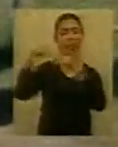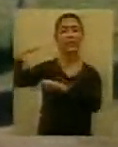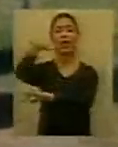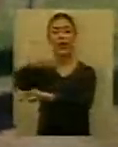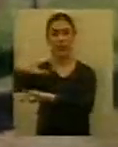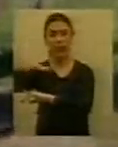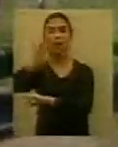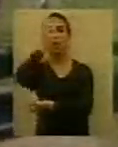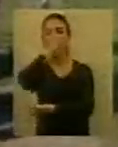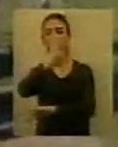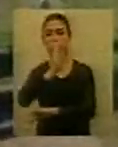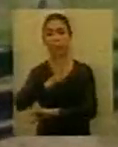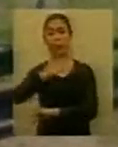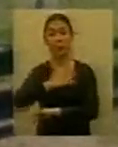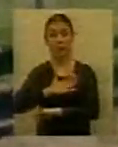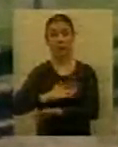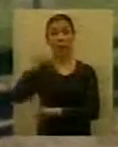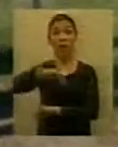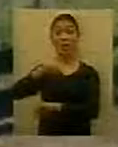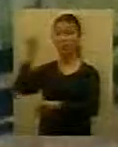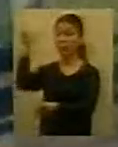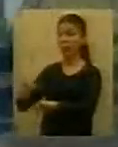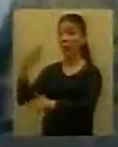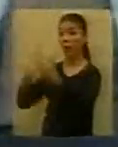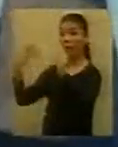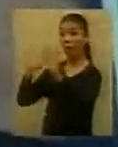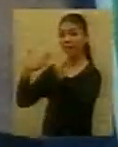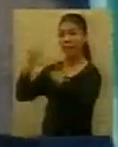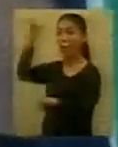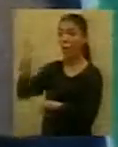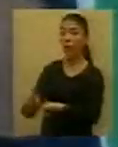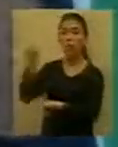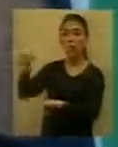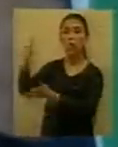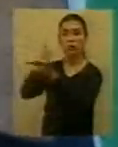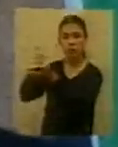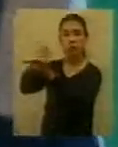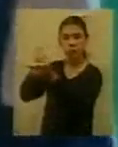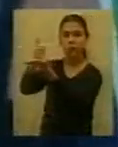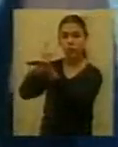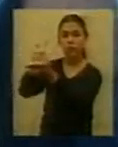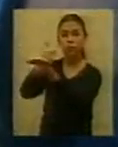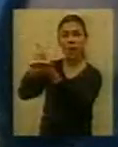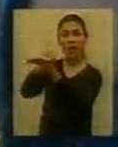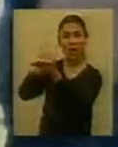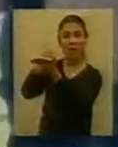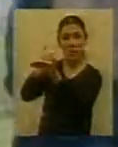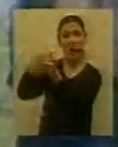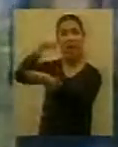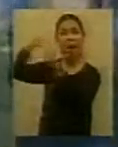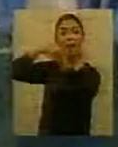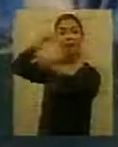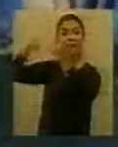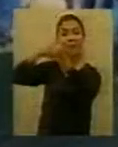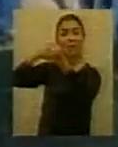casos que ni se imaginan, recién estamos hablando con una señora, hace 6 meses que está, todas las partidas de nacimiento de los chiquitos son de Buenos Aires, tampoco